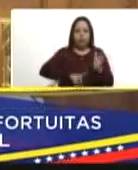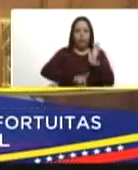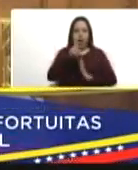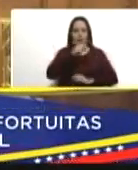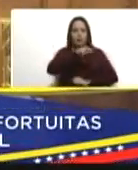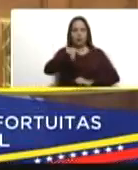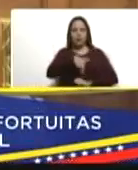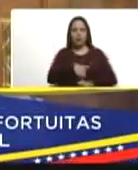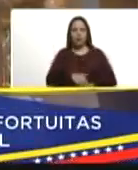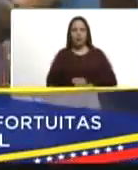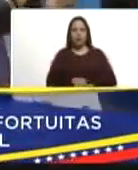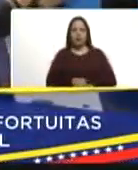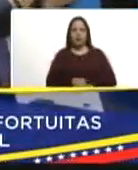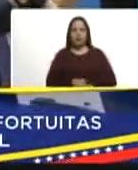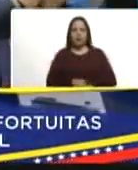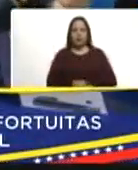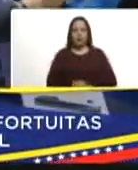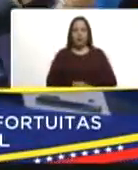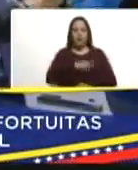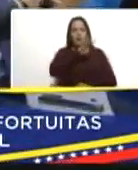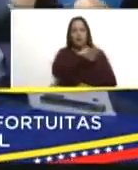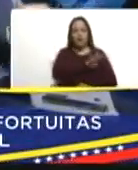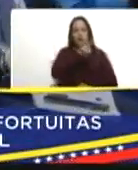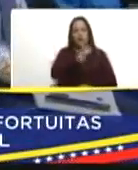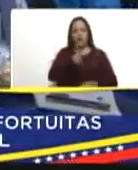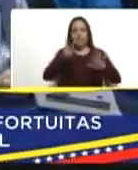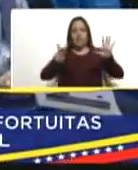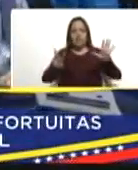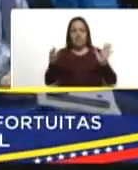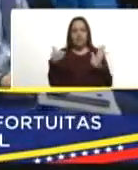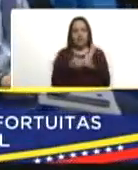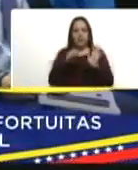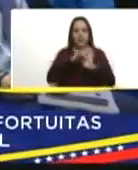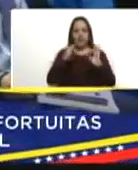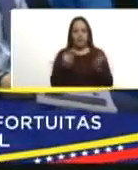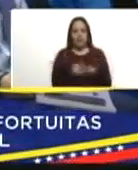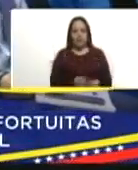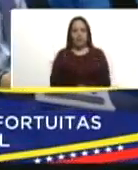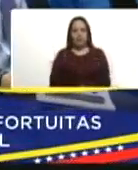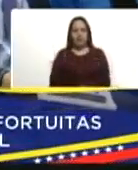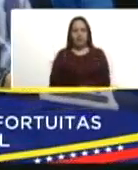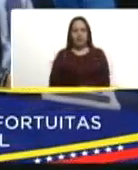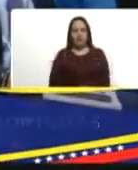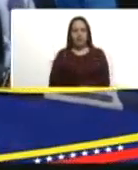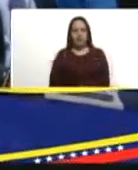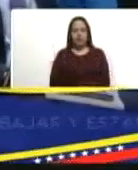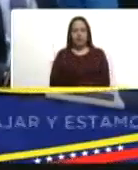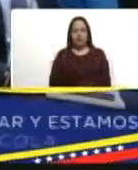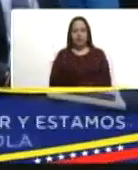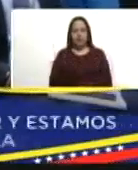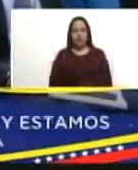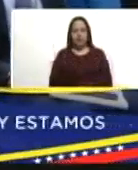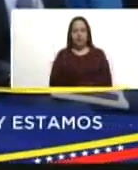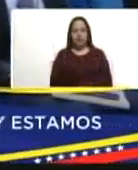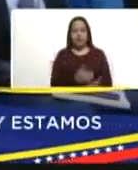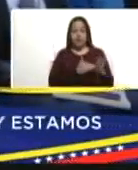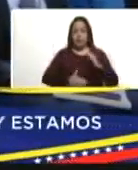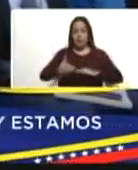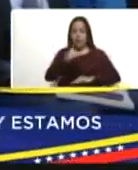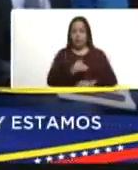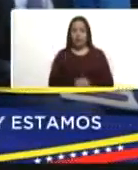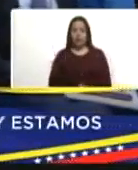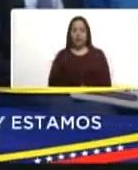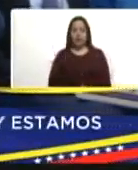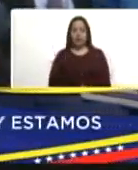nacional 427000 familias superando La